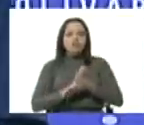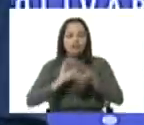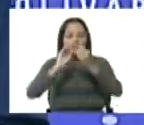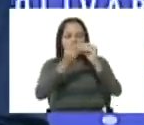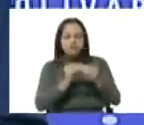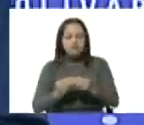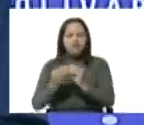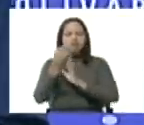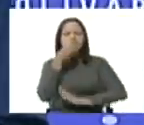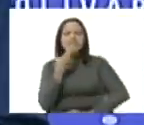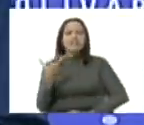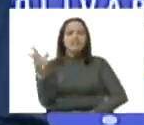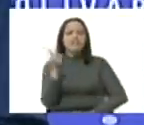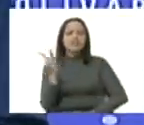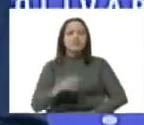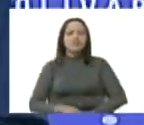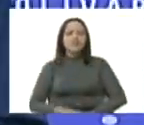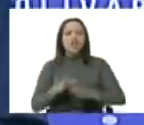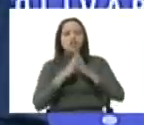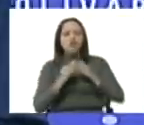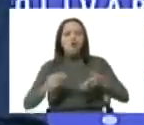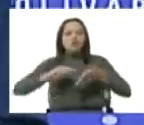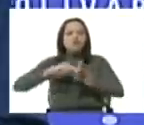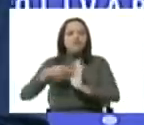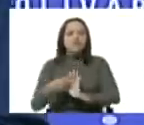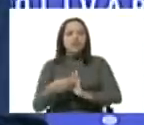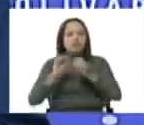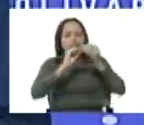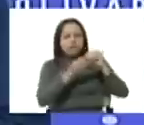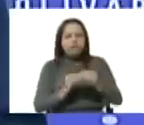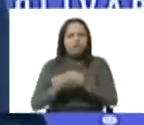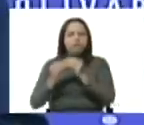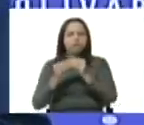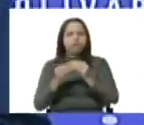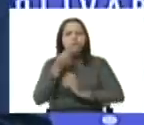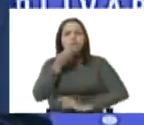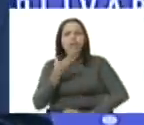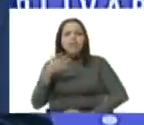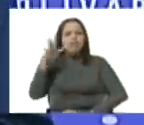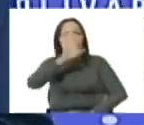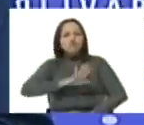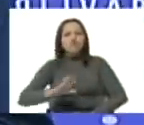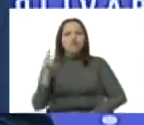Venezuela, bella, bella. Todo lo que significa poner bella toda Venezuela.